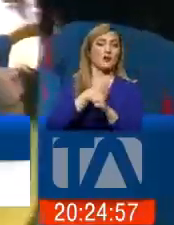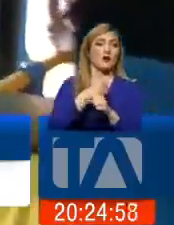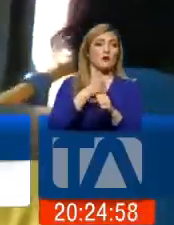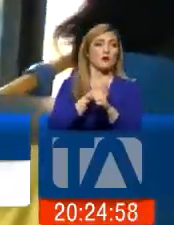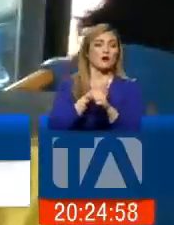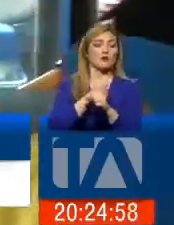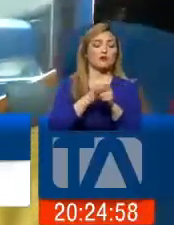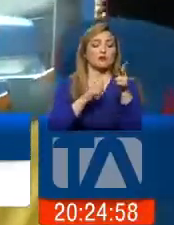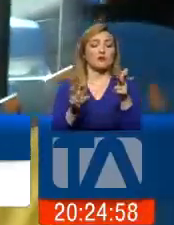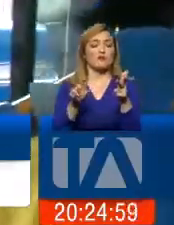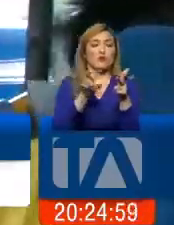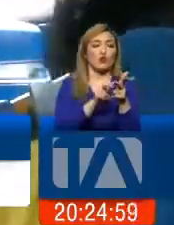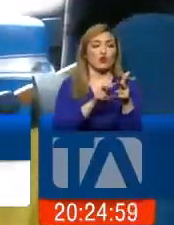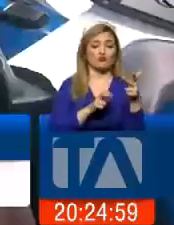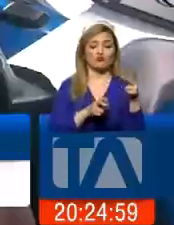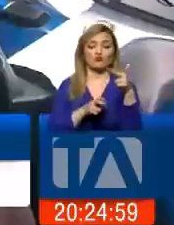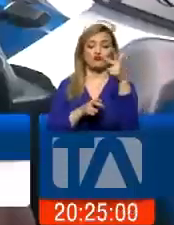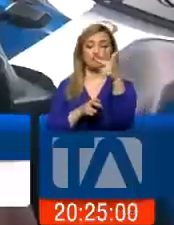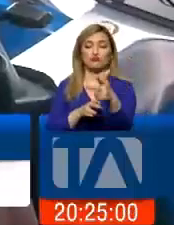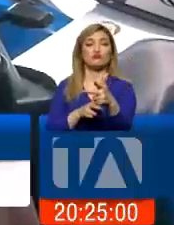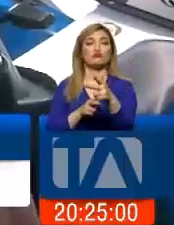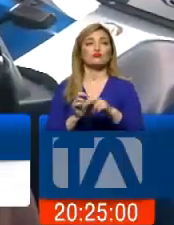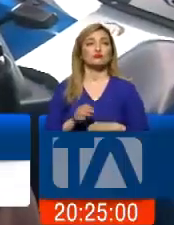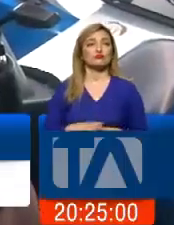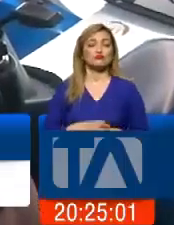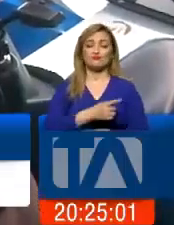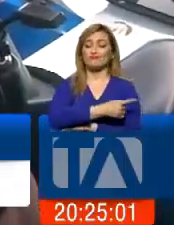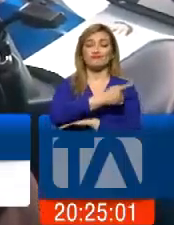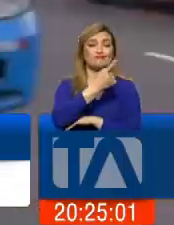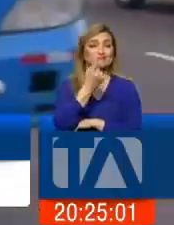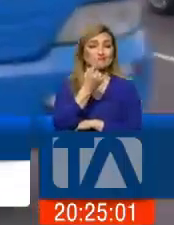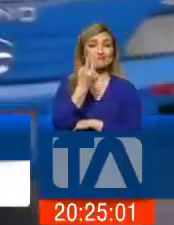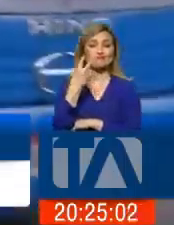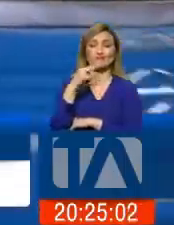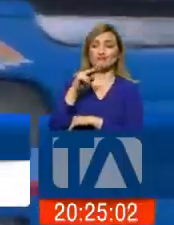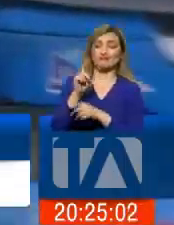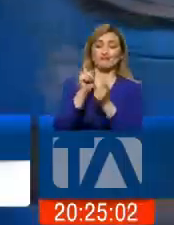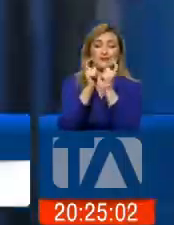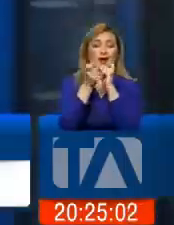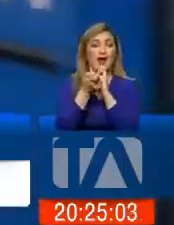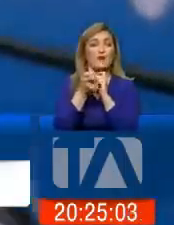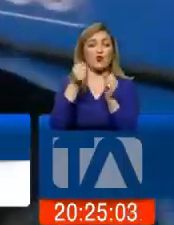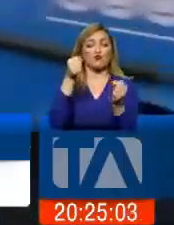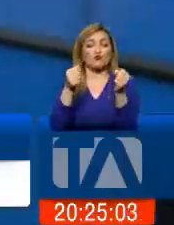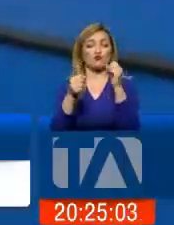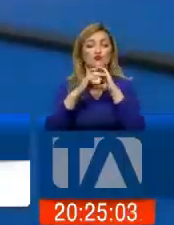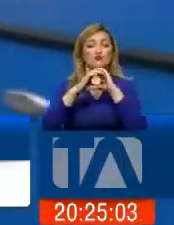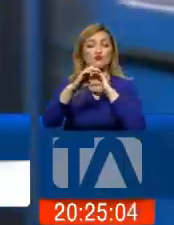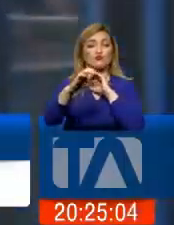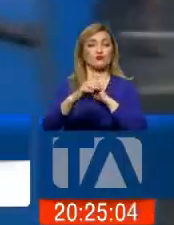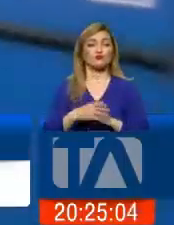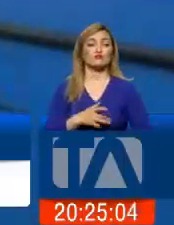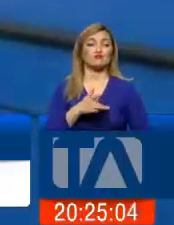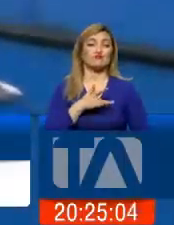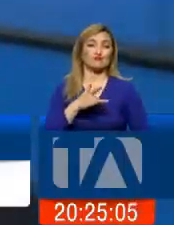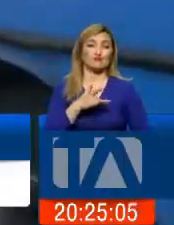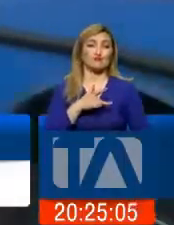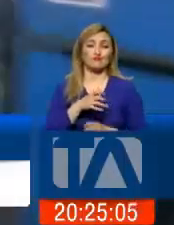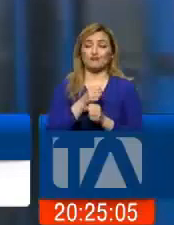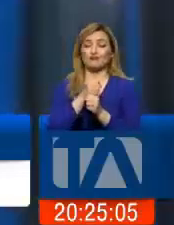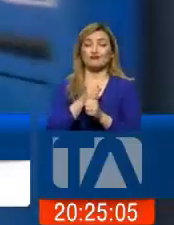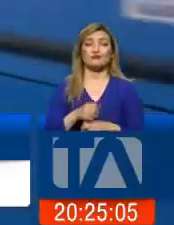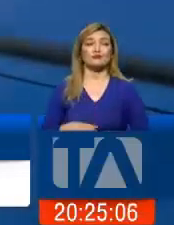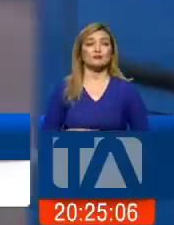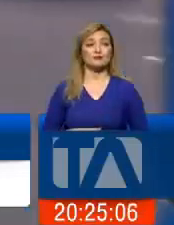retornar a sus hogares. Aún así aseguran que durante estos días han visto un cambio en el sistema de transporte. Dicen sentirse más